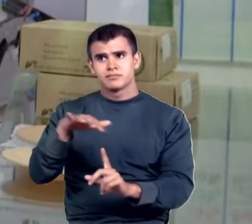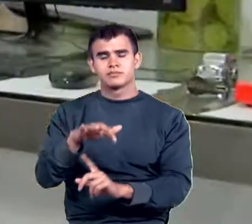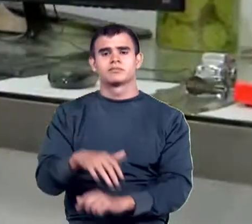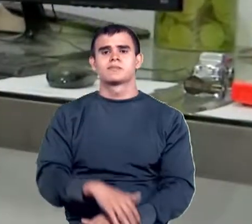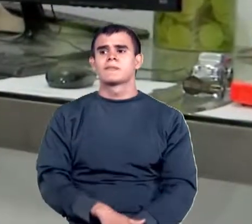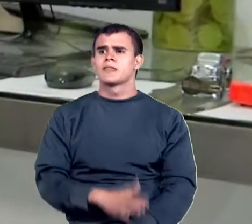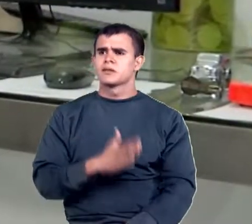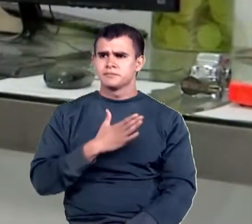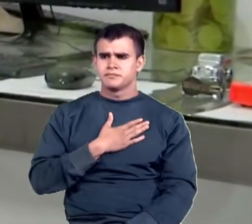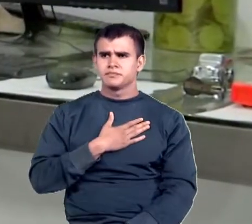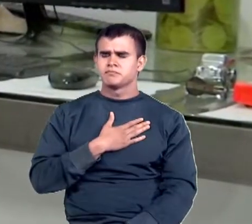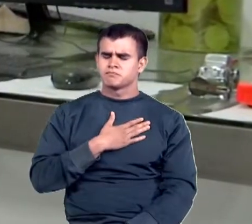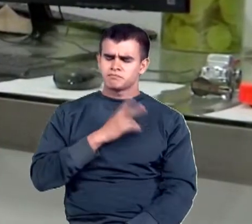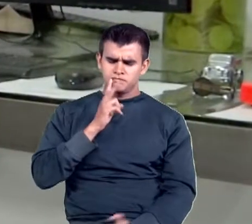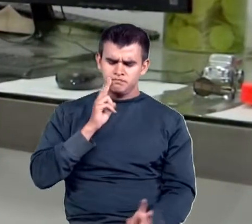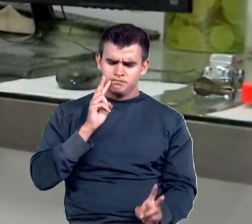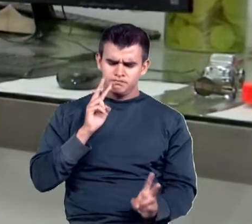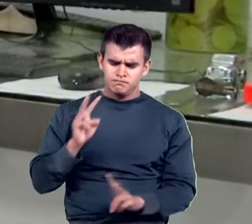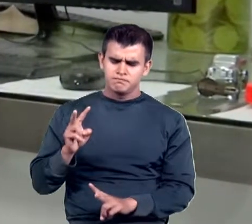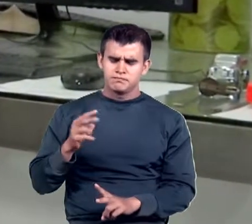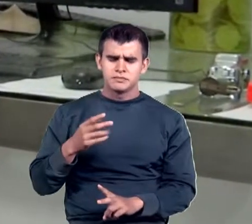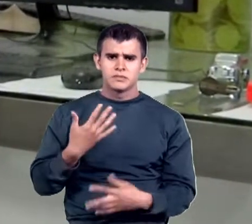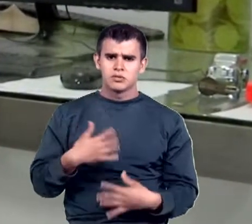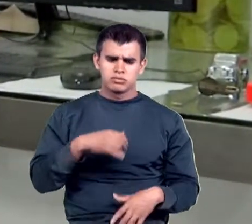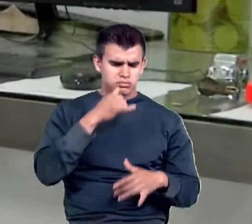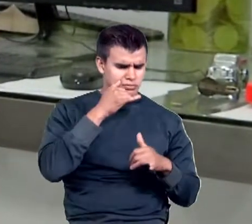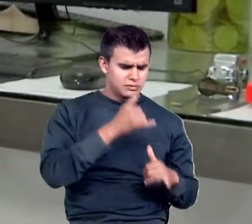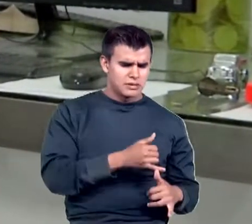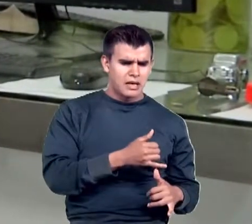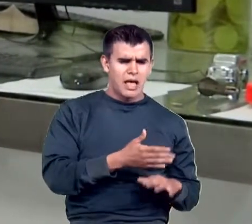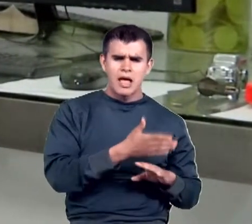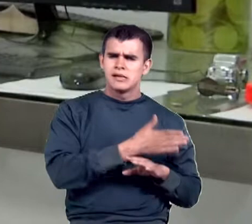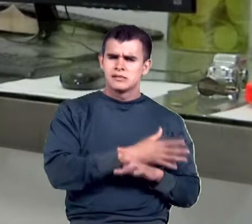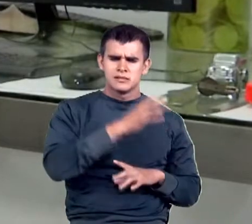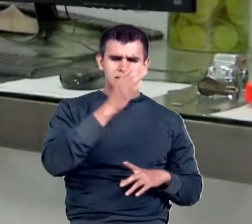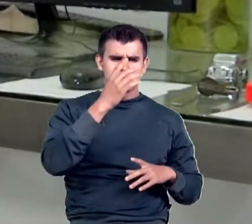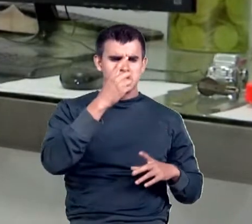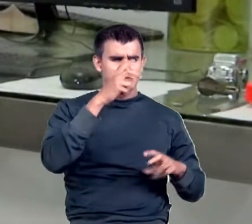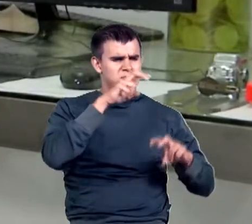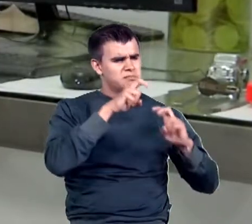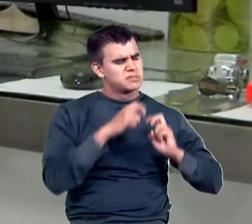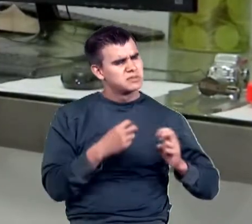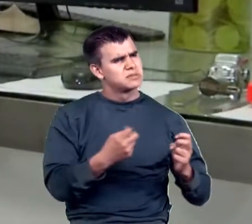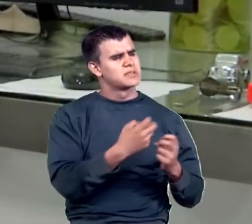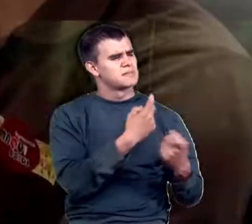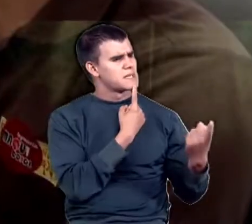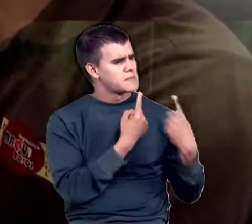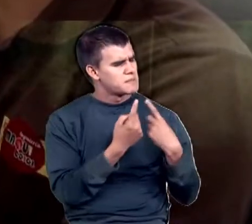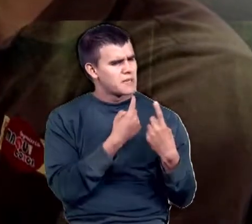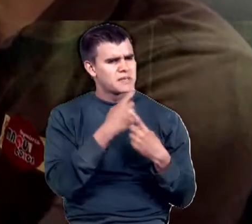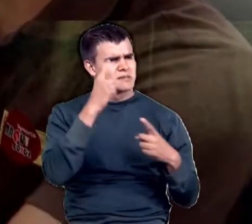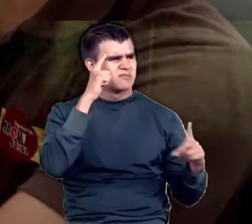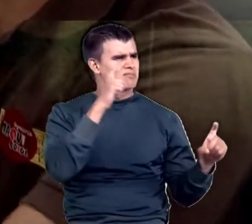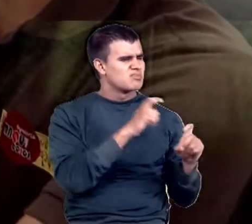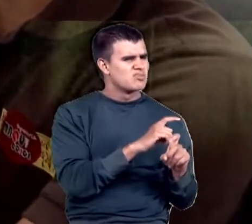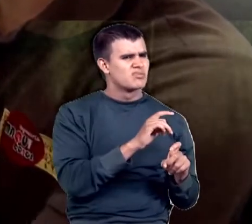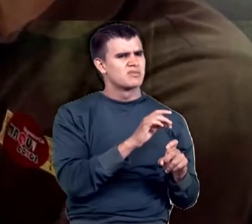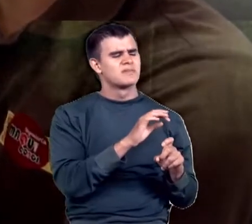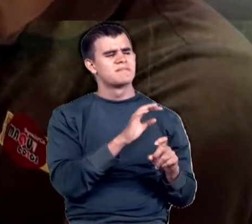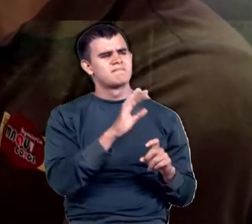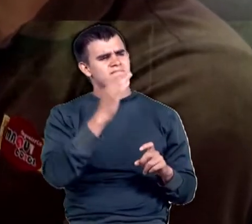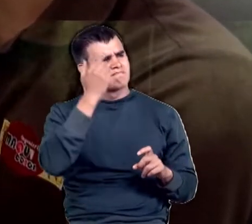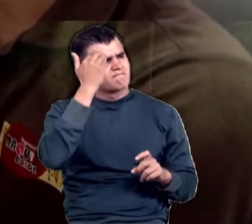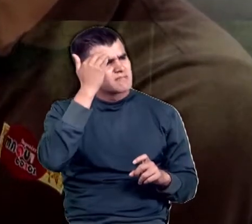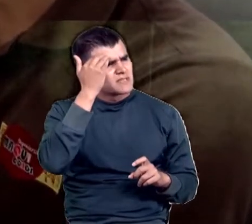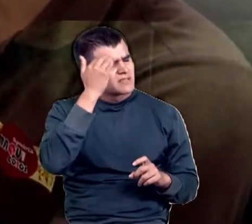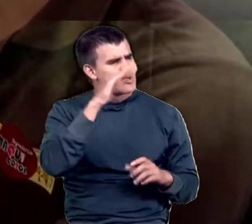nosotros. Bueno, desde la ingeniería hemos tenido muchos procesos de diseño, de pensar, de sentarnos a, bueno, ese es el problema,